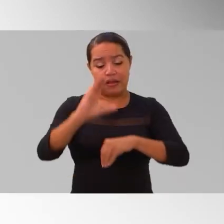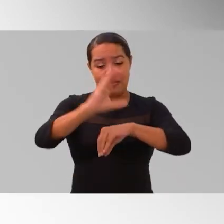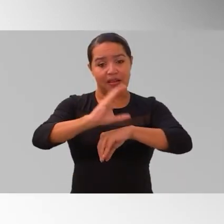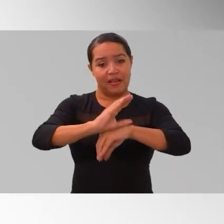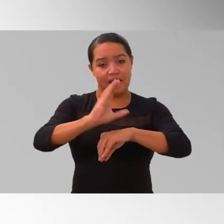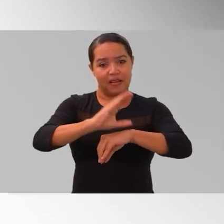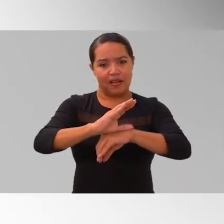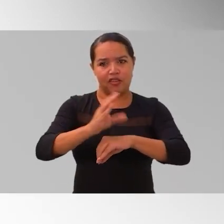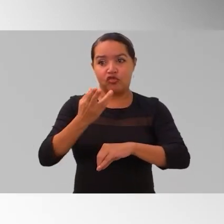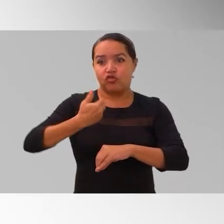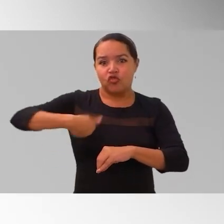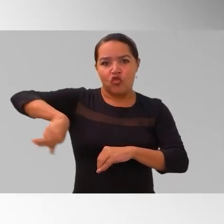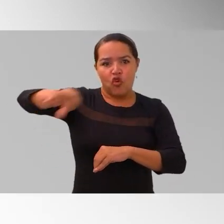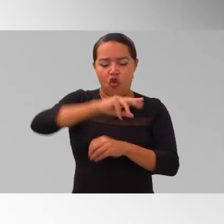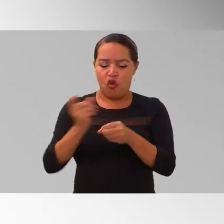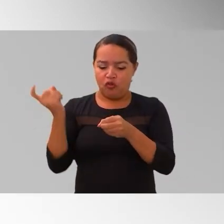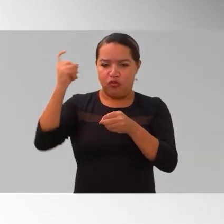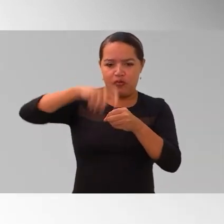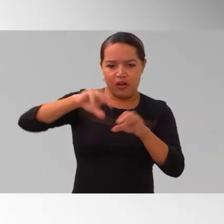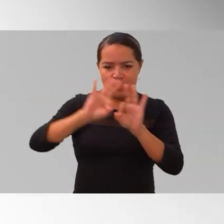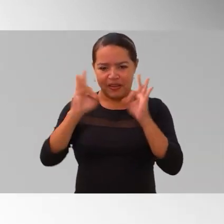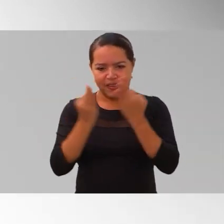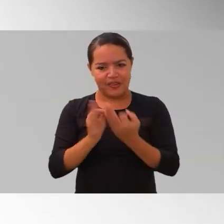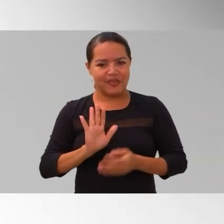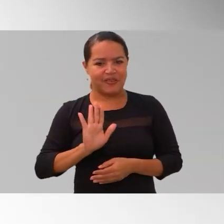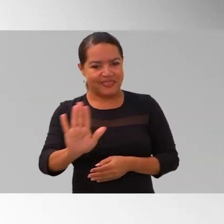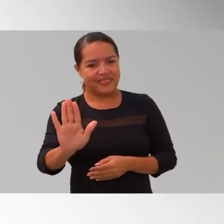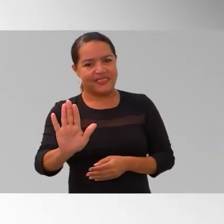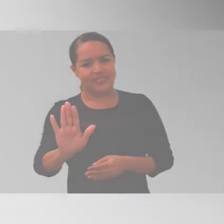Cajamag Somos parte de tu familia